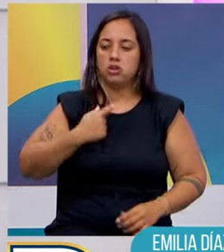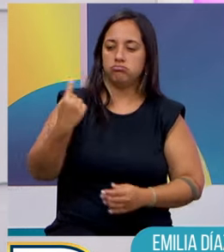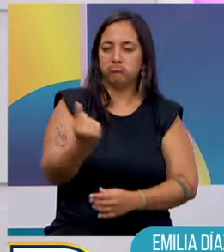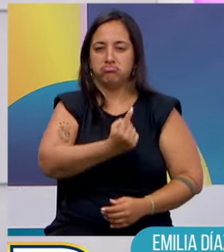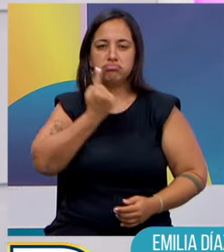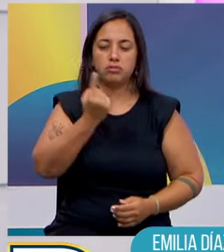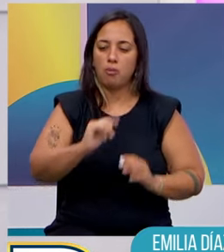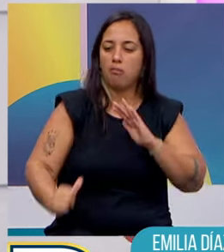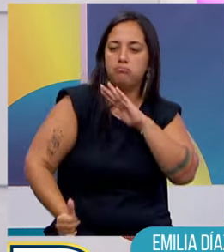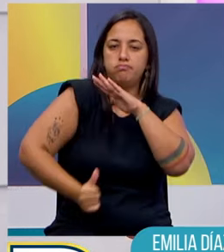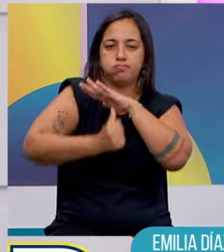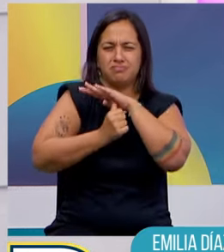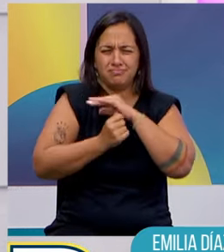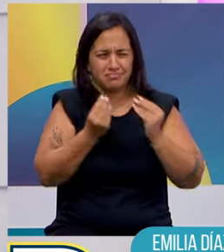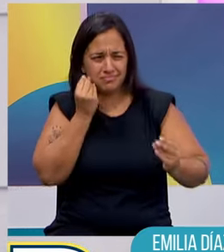qué?